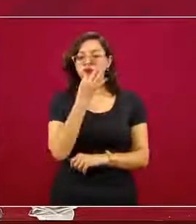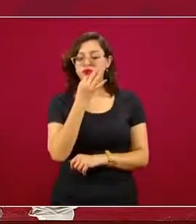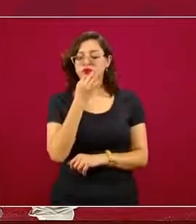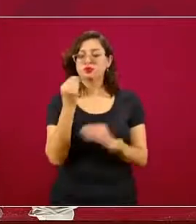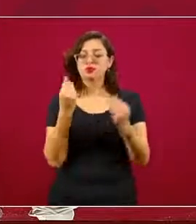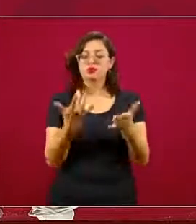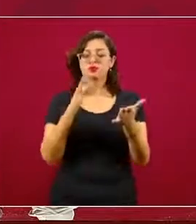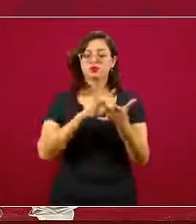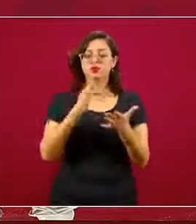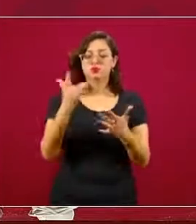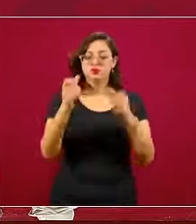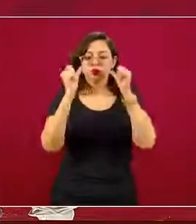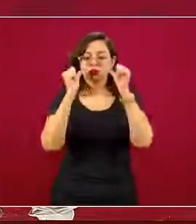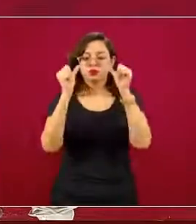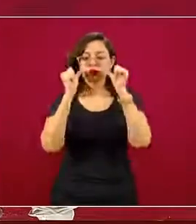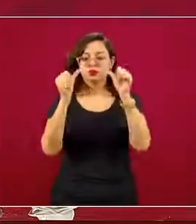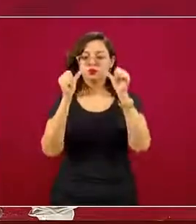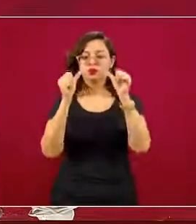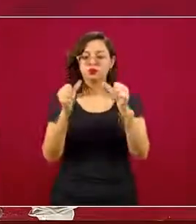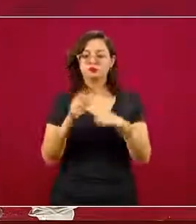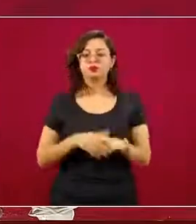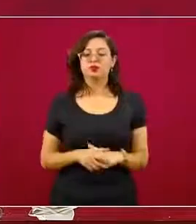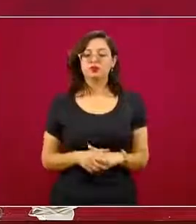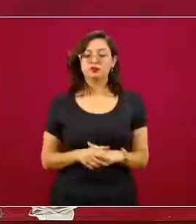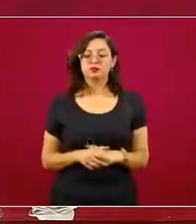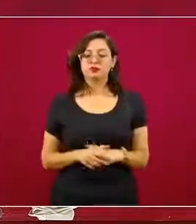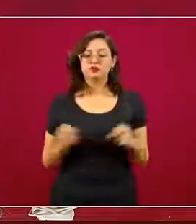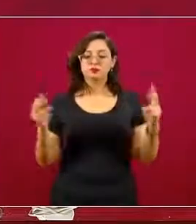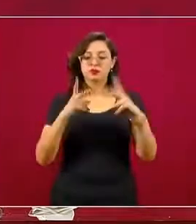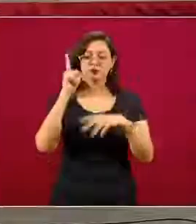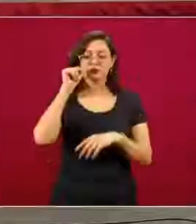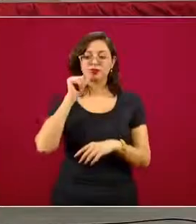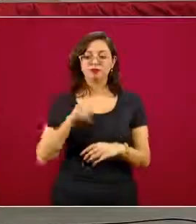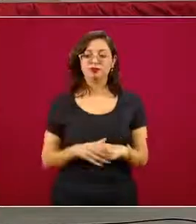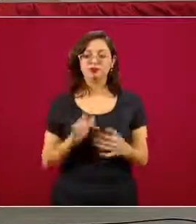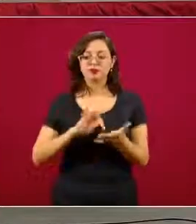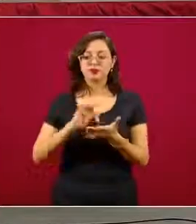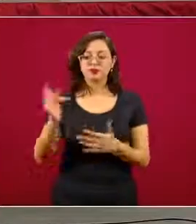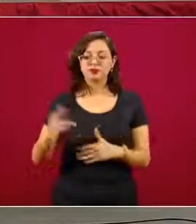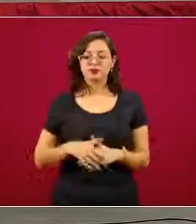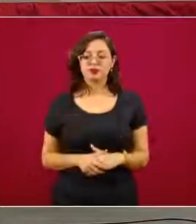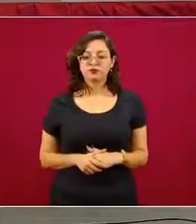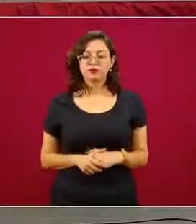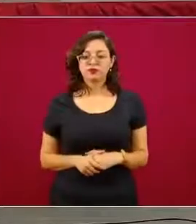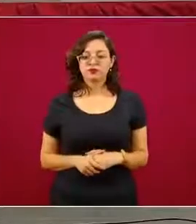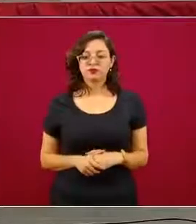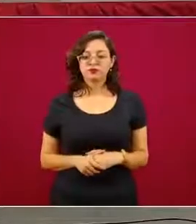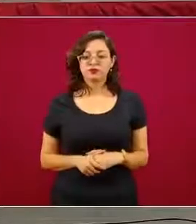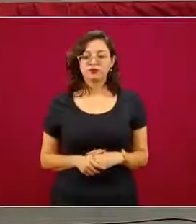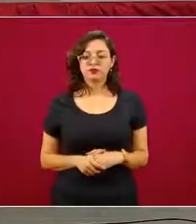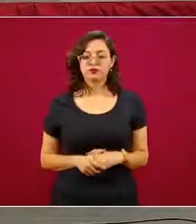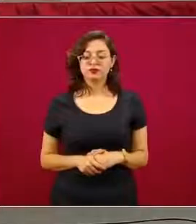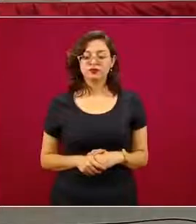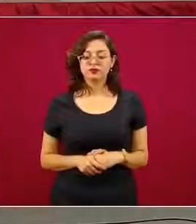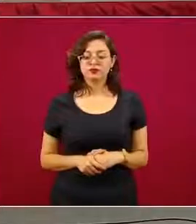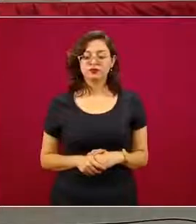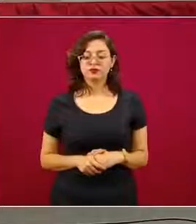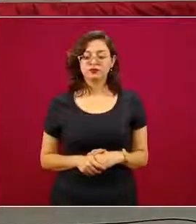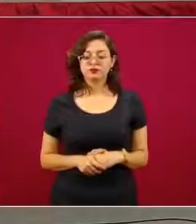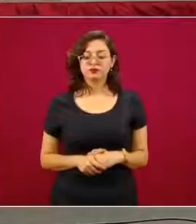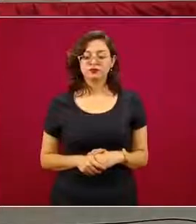Muchas gracias por su atención aquí y allá. Nos vemos mañana. Gracias. ¿Mande?